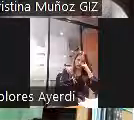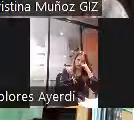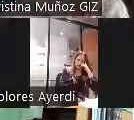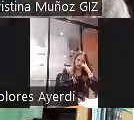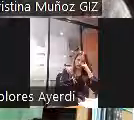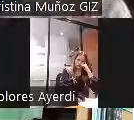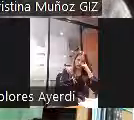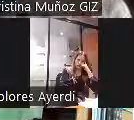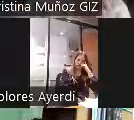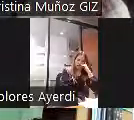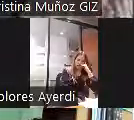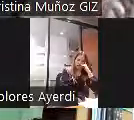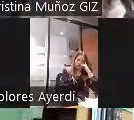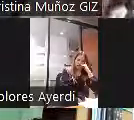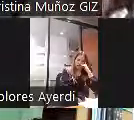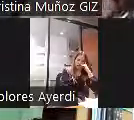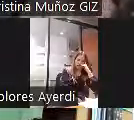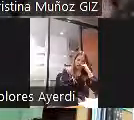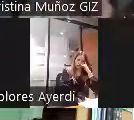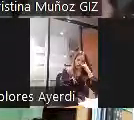me sirve para un conflicto macro.